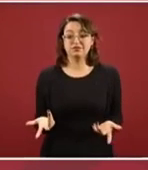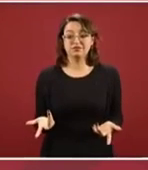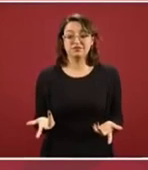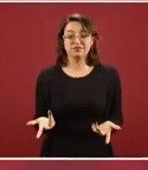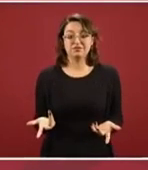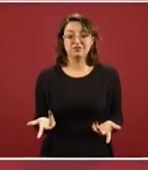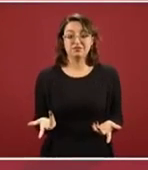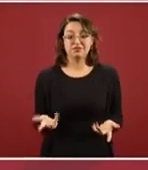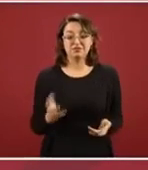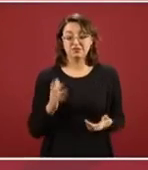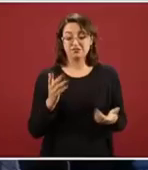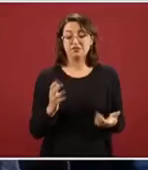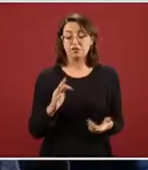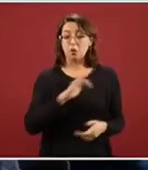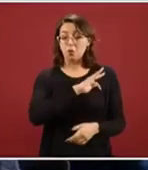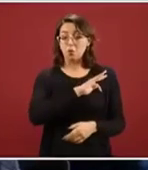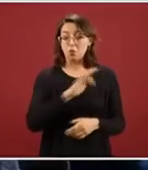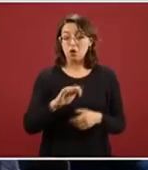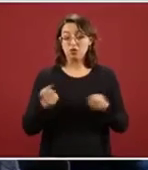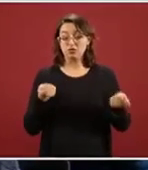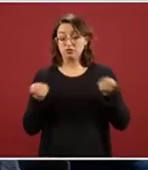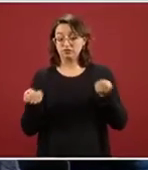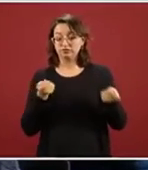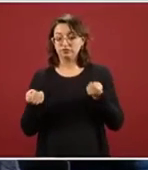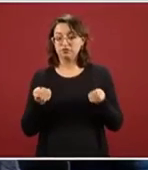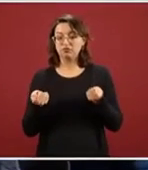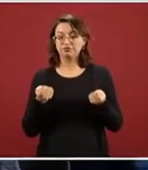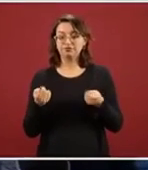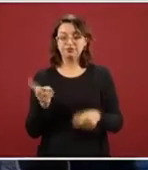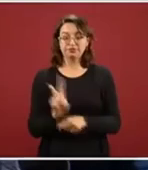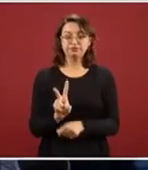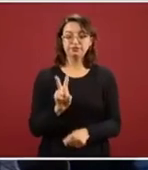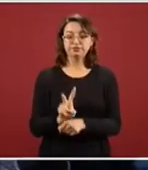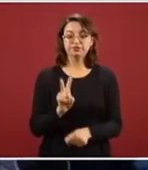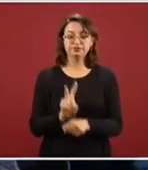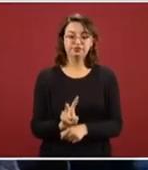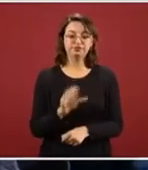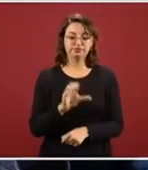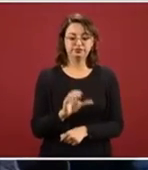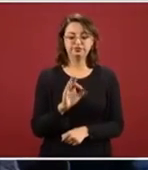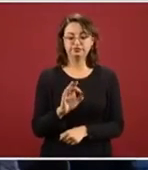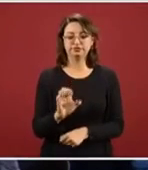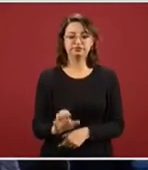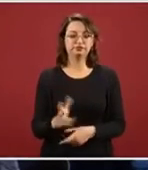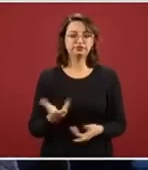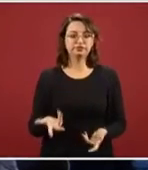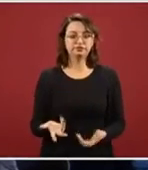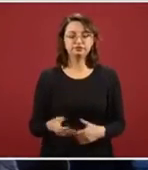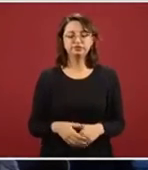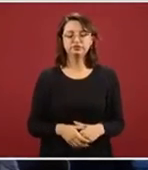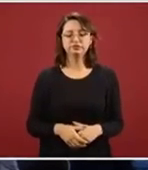¿sí?, la regulación. O sea,